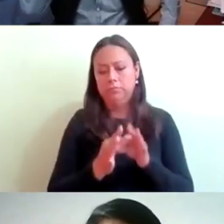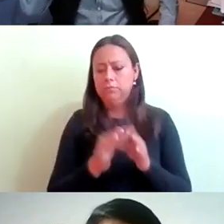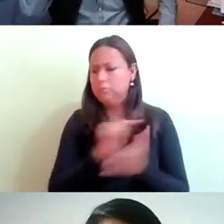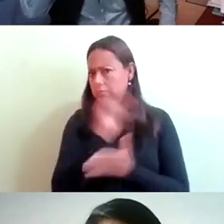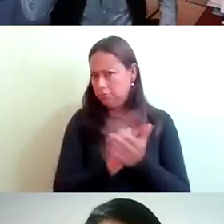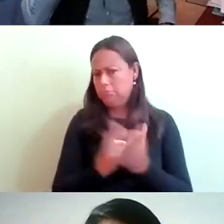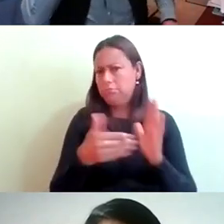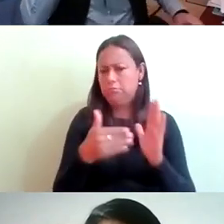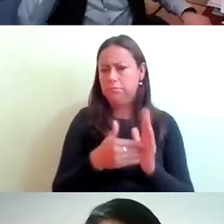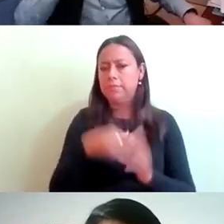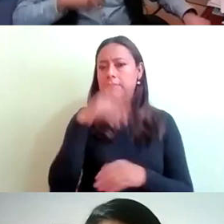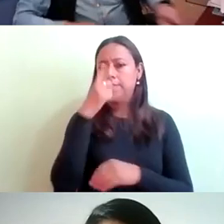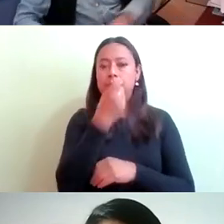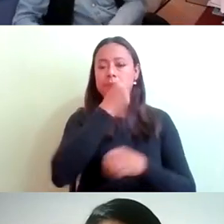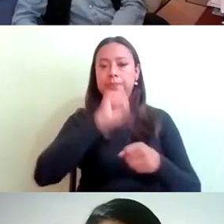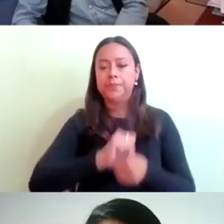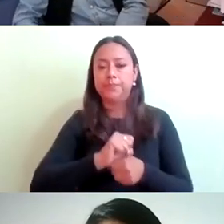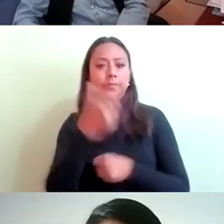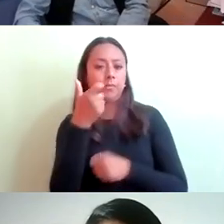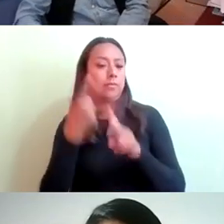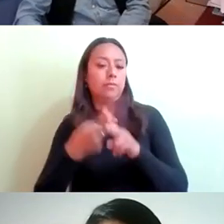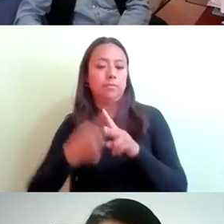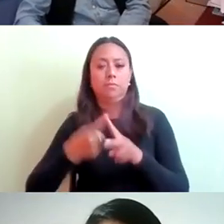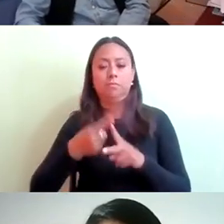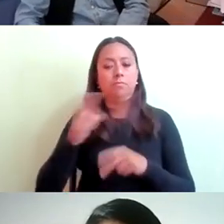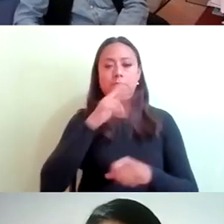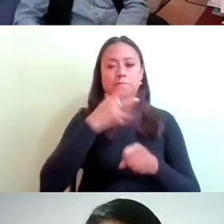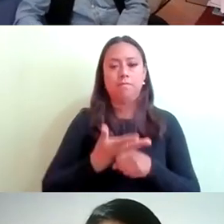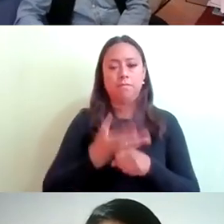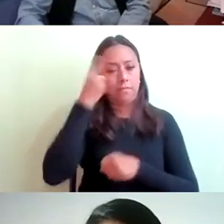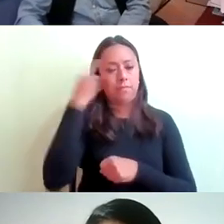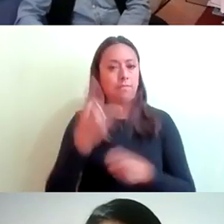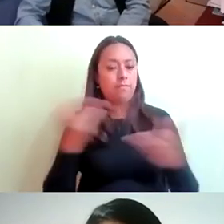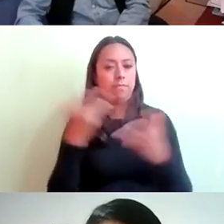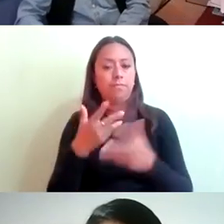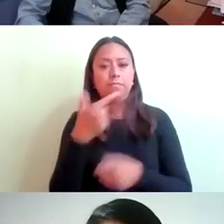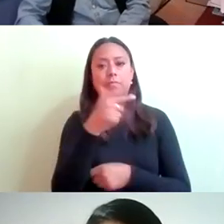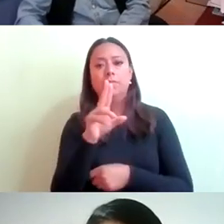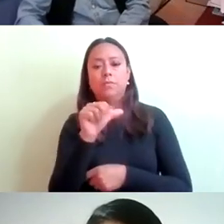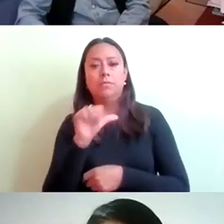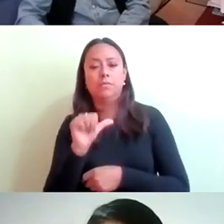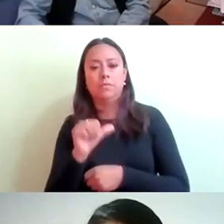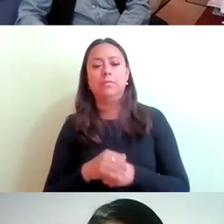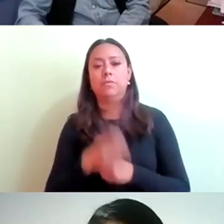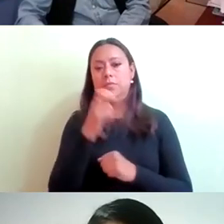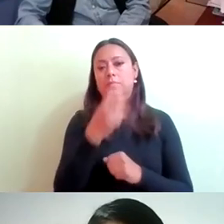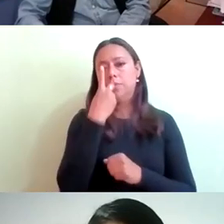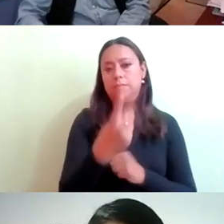la Secretaría de Finanzas es la encargada de elaborar la guía operativa. Esto lo dictan en su artículo